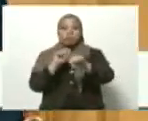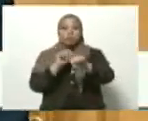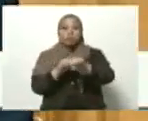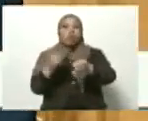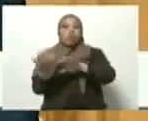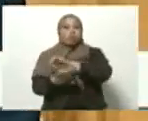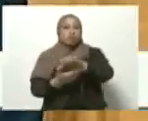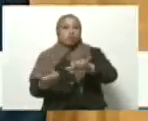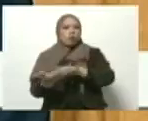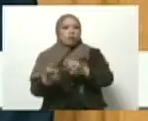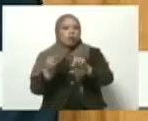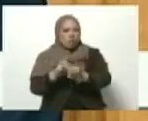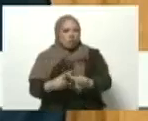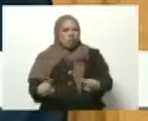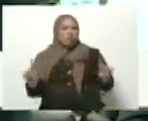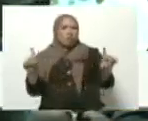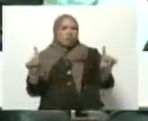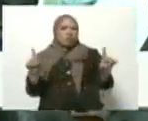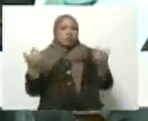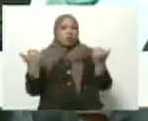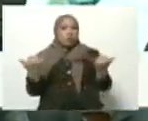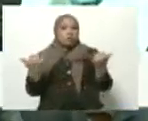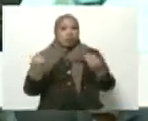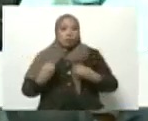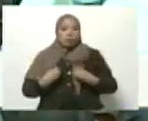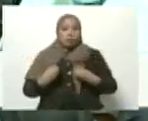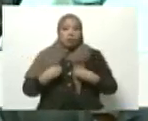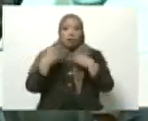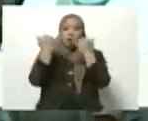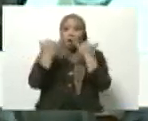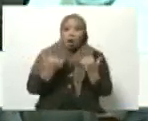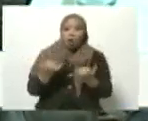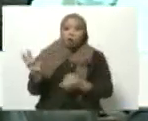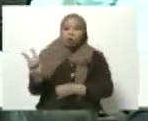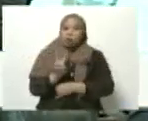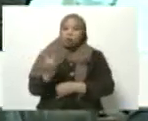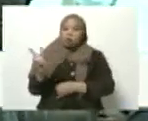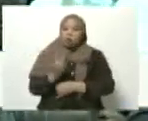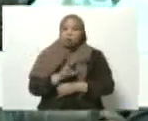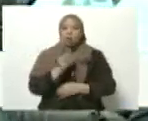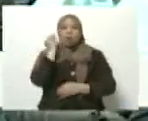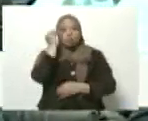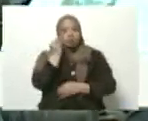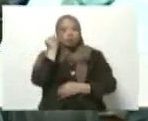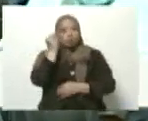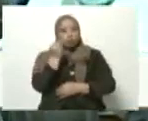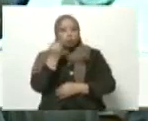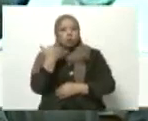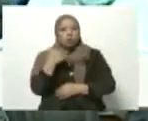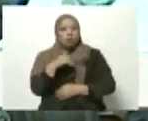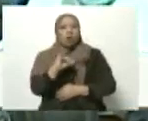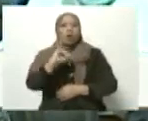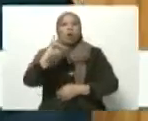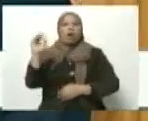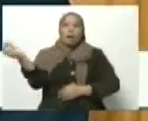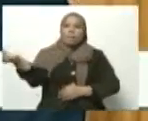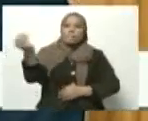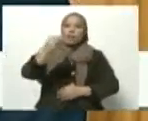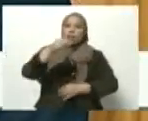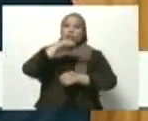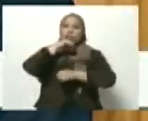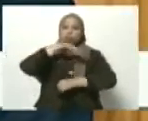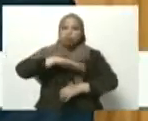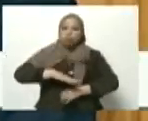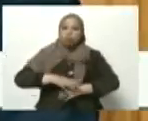en la Euroasia con respecto a los momentos que vivimos en Venezuela. Efectivamente, pudiéramos pensar que una escalada más